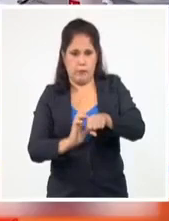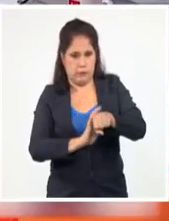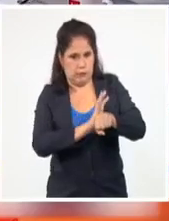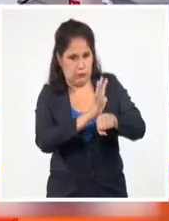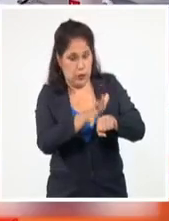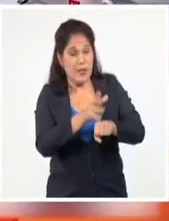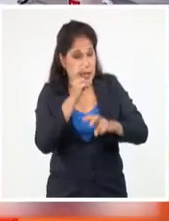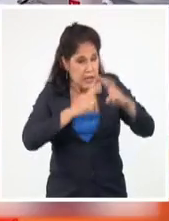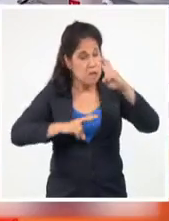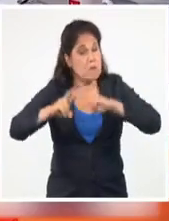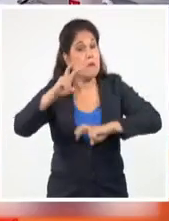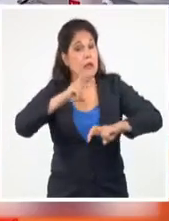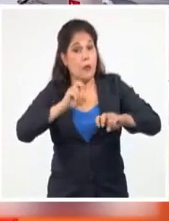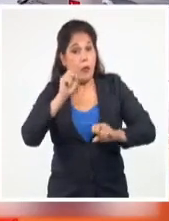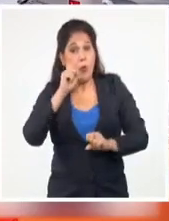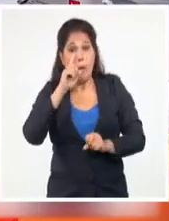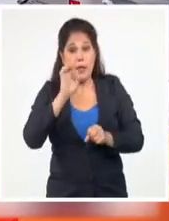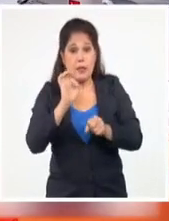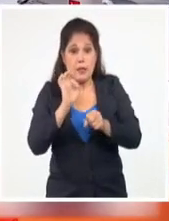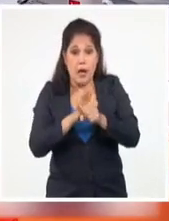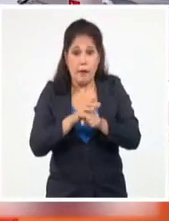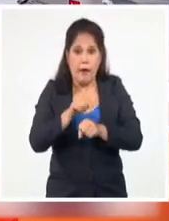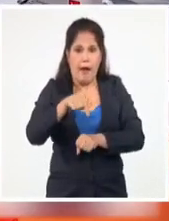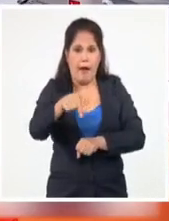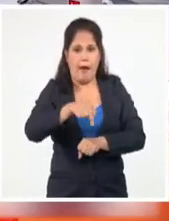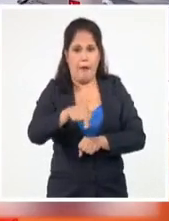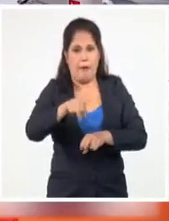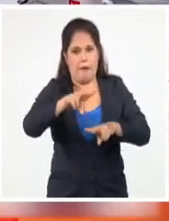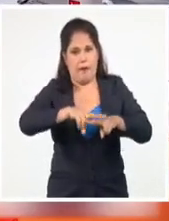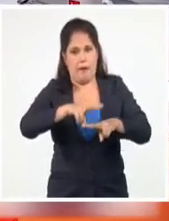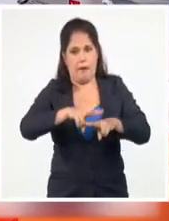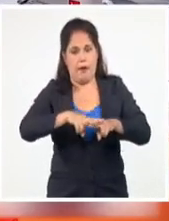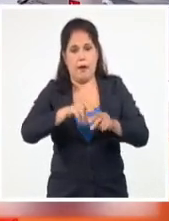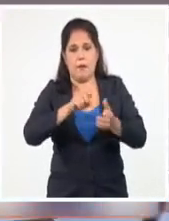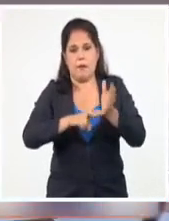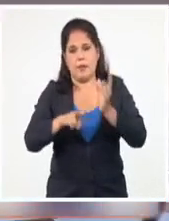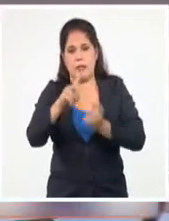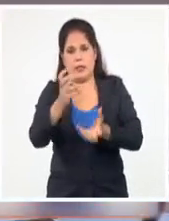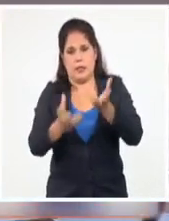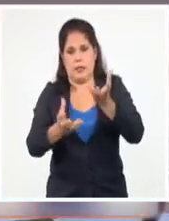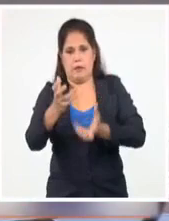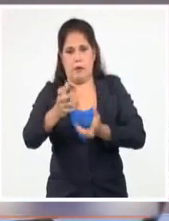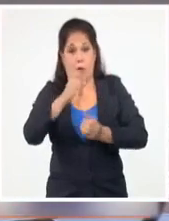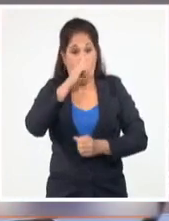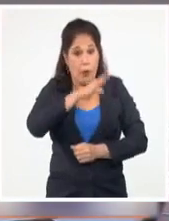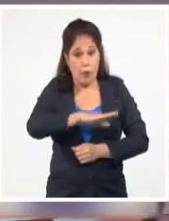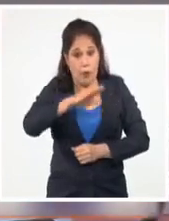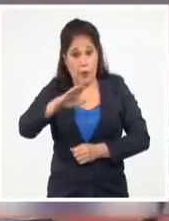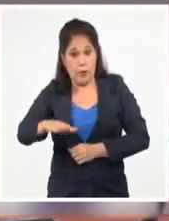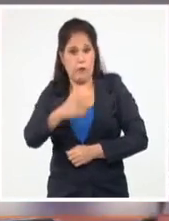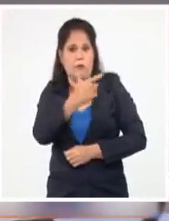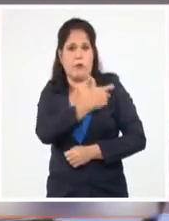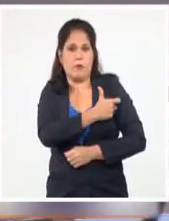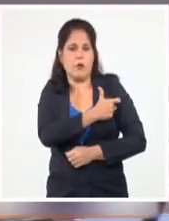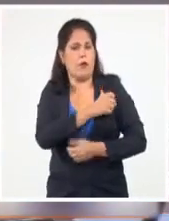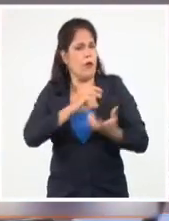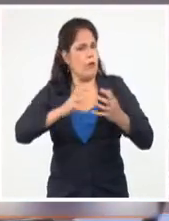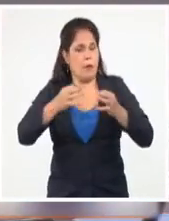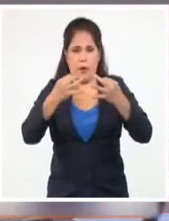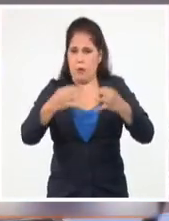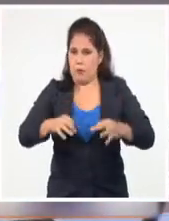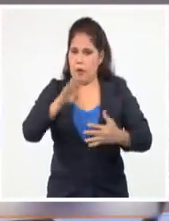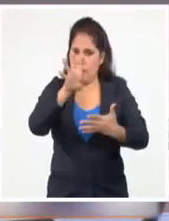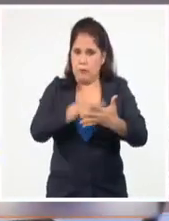un estudio que debe comenzar próximamente en La Habana y Cienfuegos. Los niños se están vacunando hoy con su esquema que está